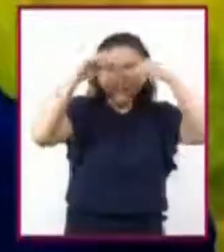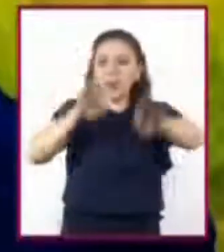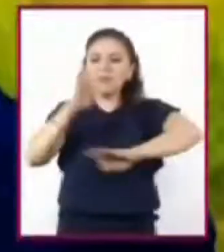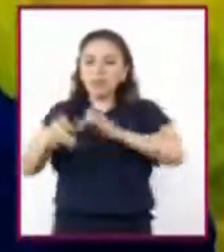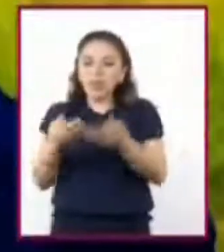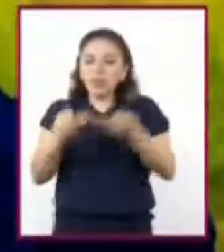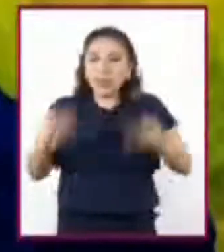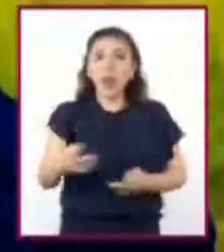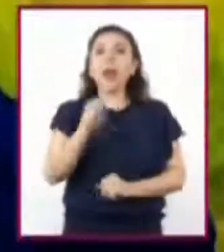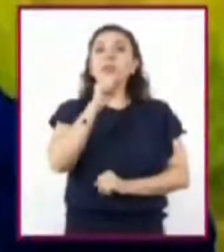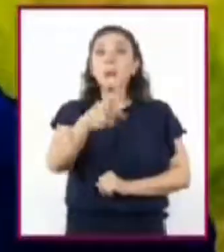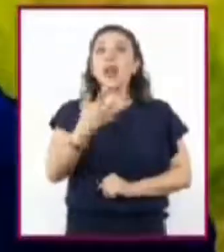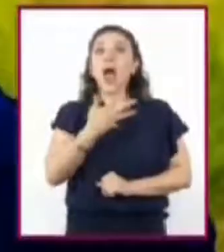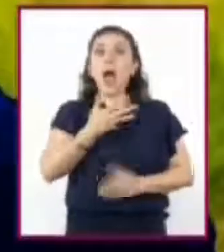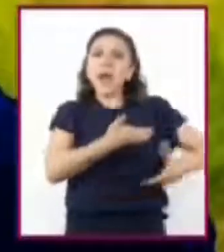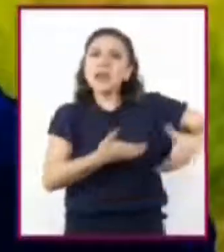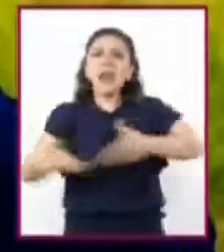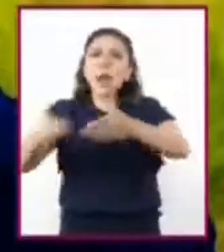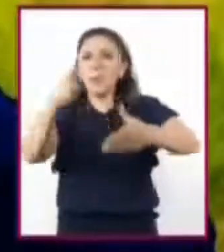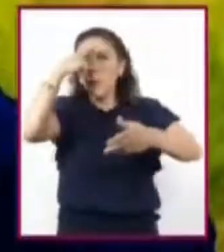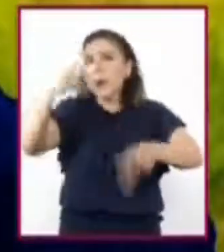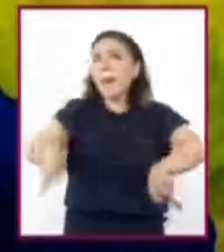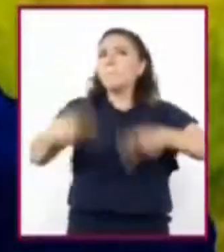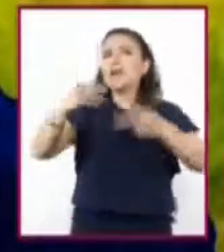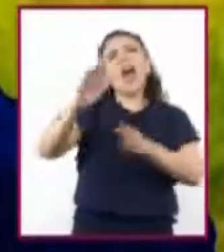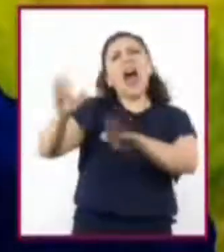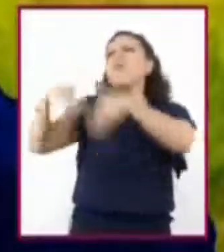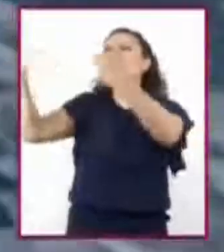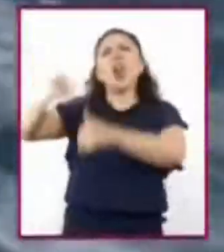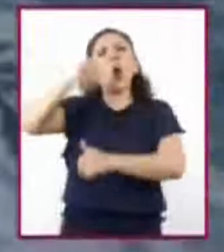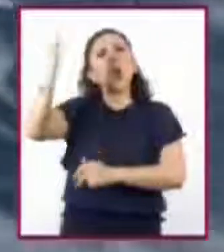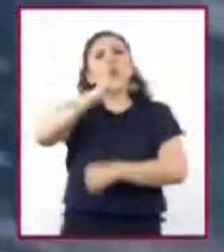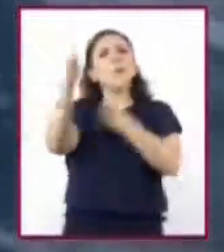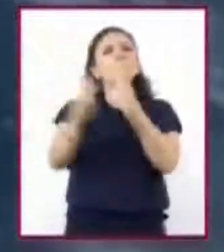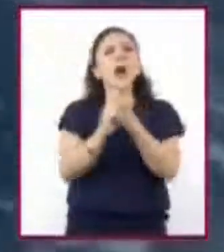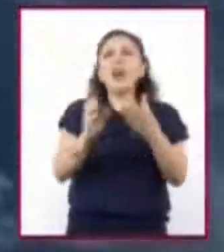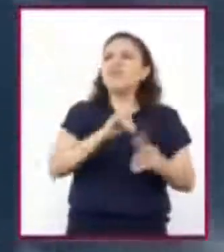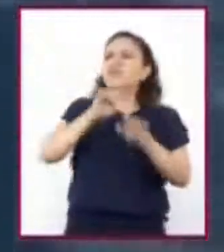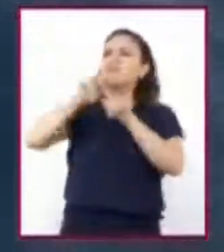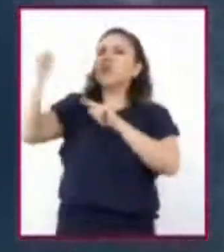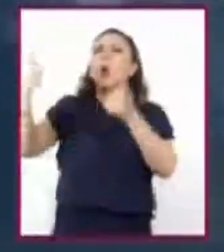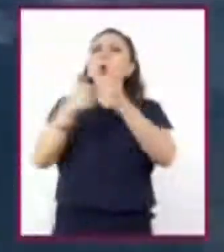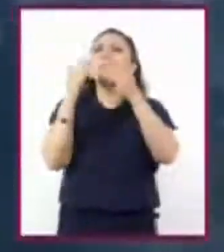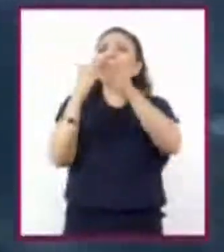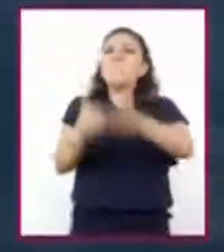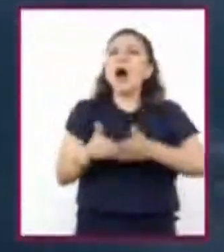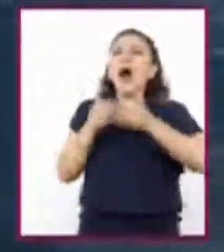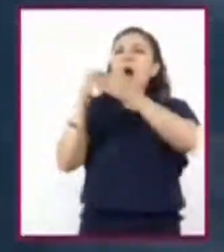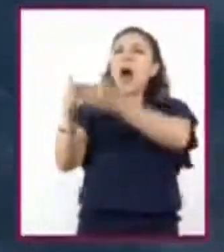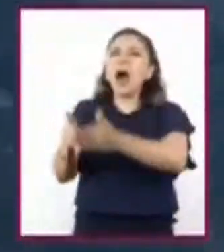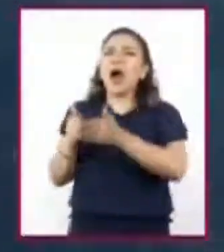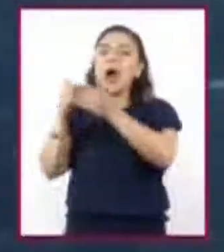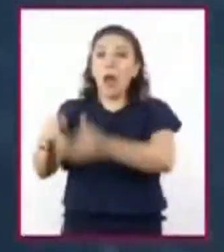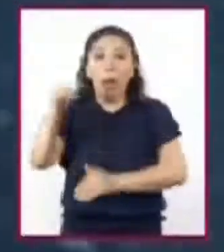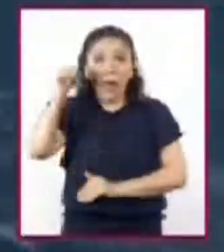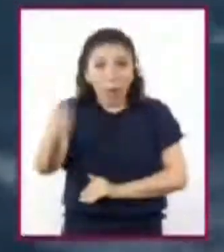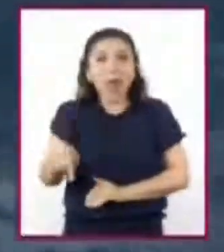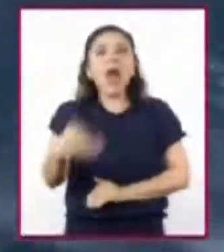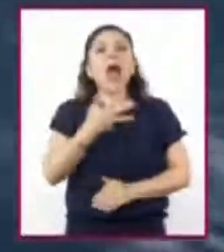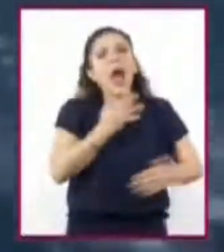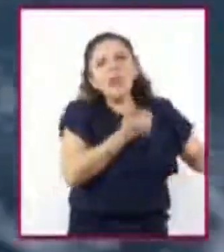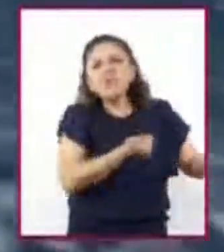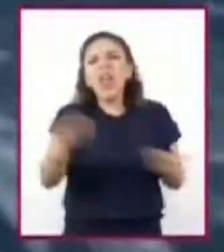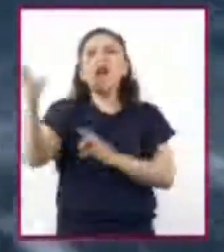hubo rutas comerciales al exterior de la Nueva España a través del transporte marítimo, mediante el cual se